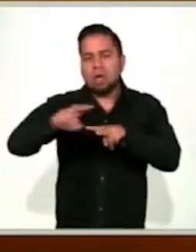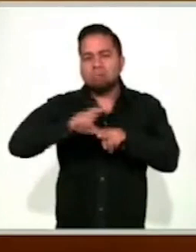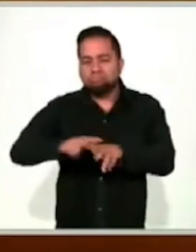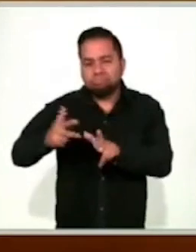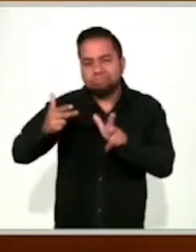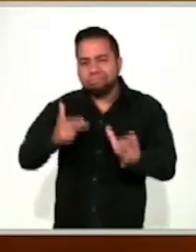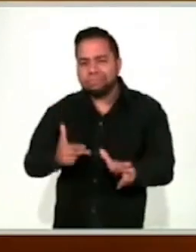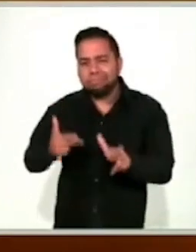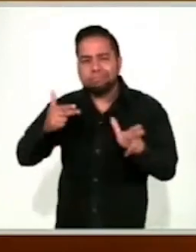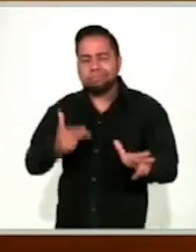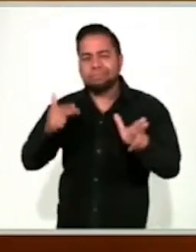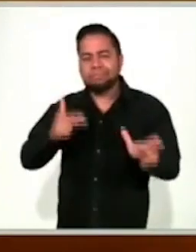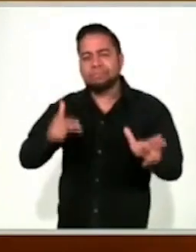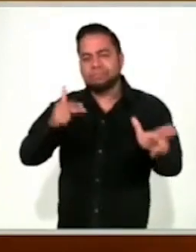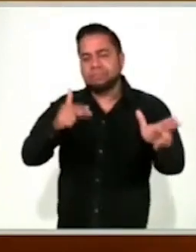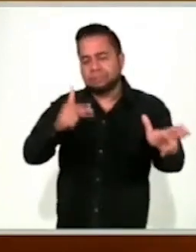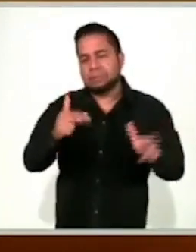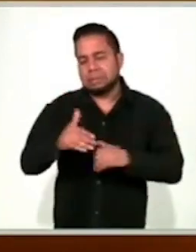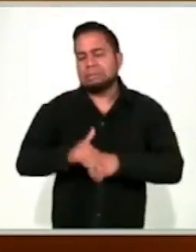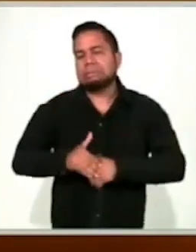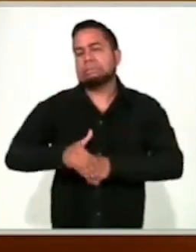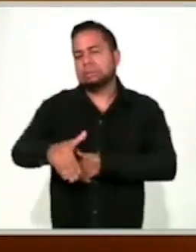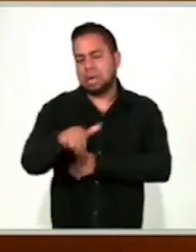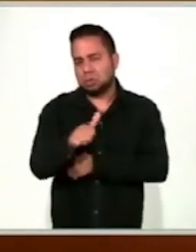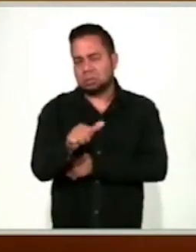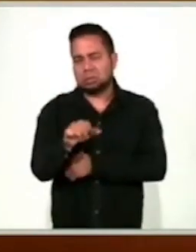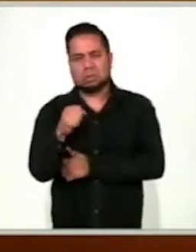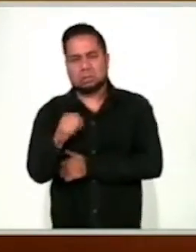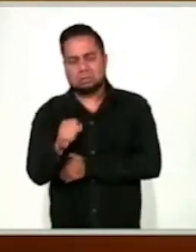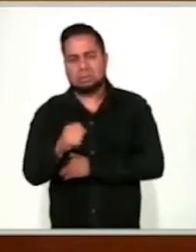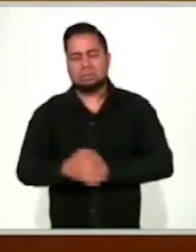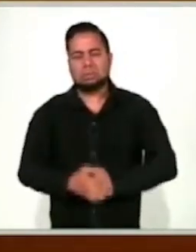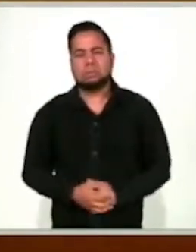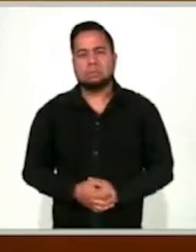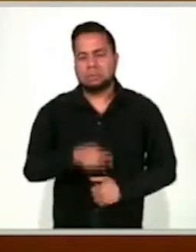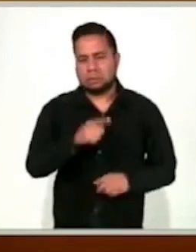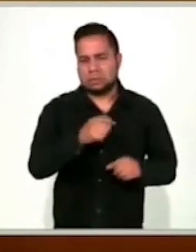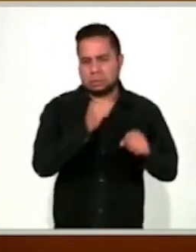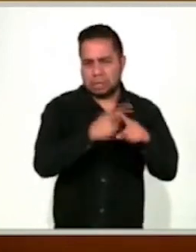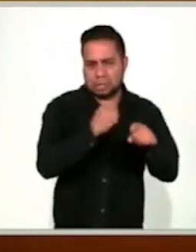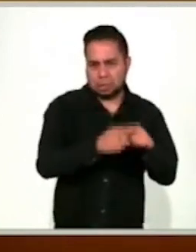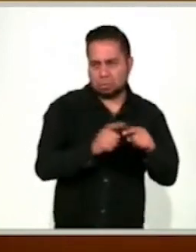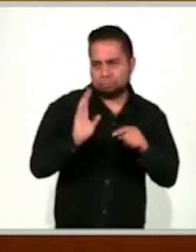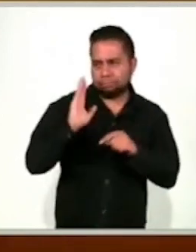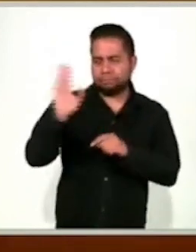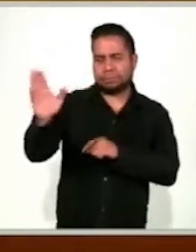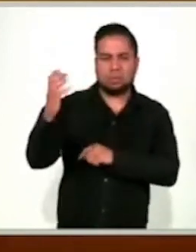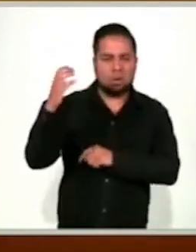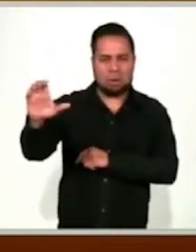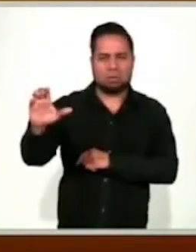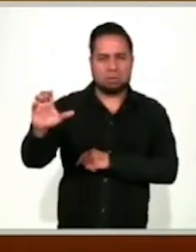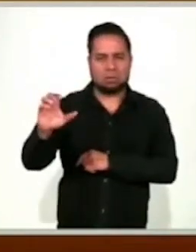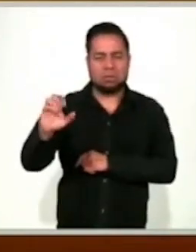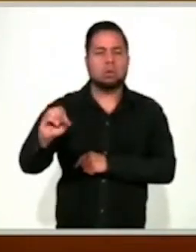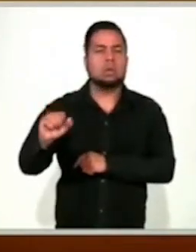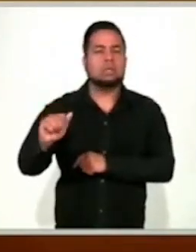ya como una práctica de Salina Cruz a Coatzacoalcos. También se